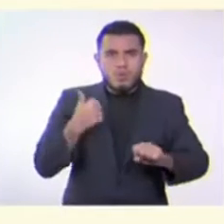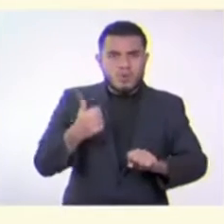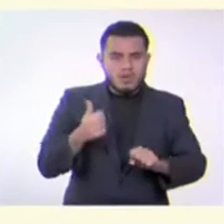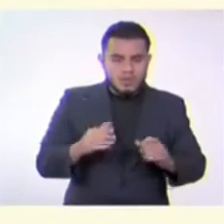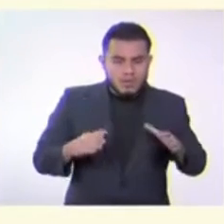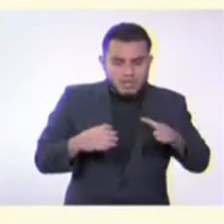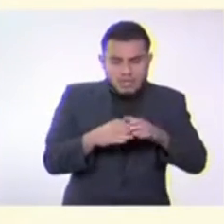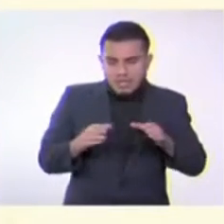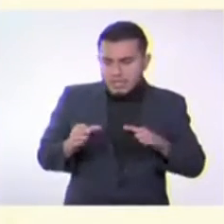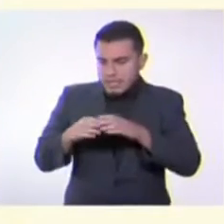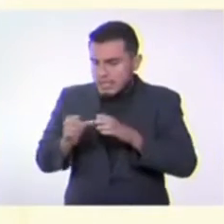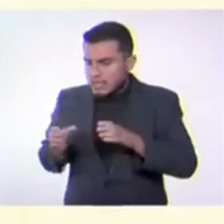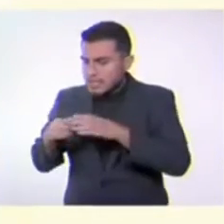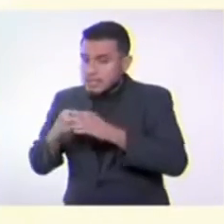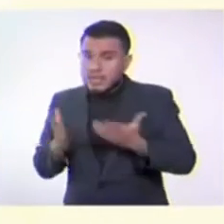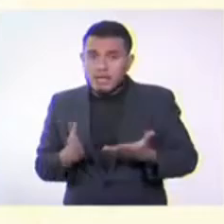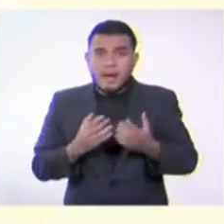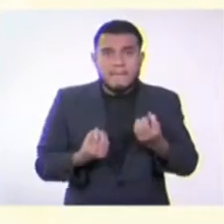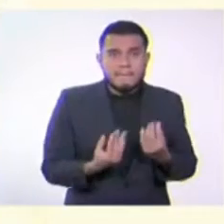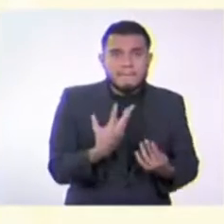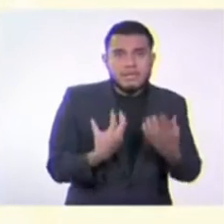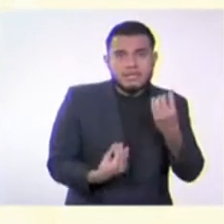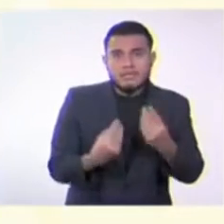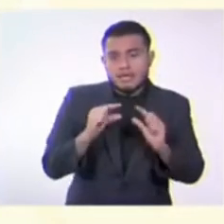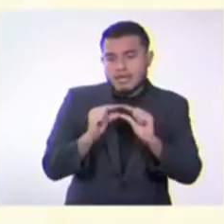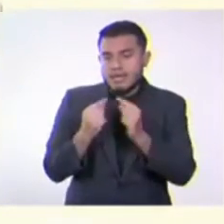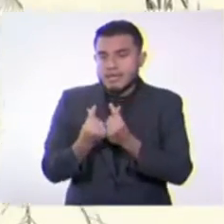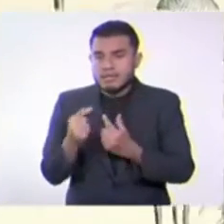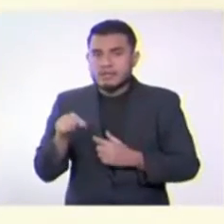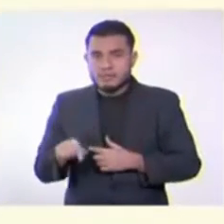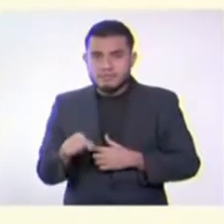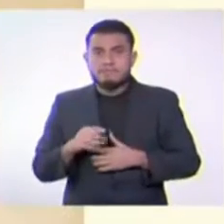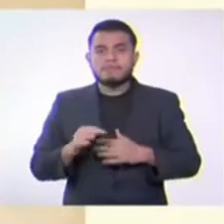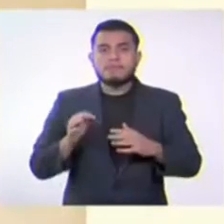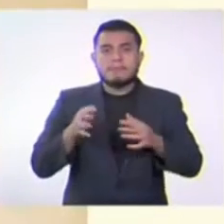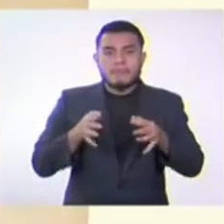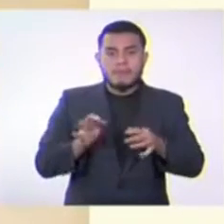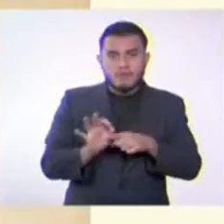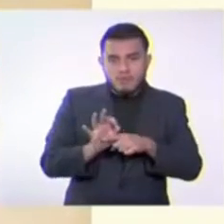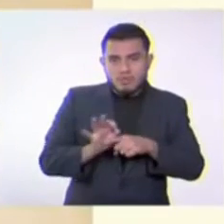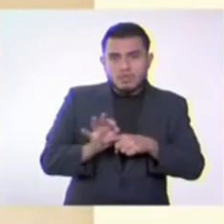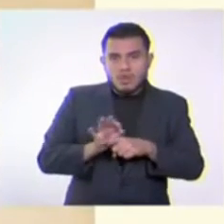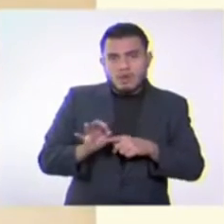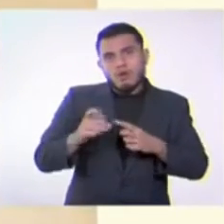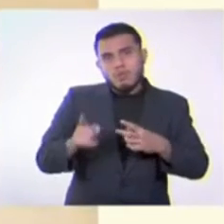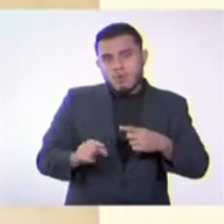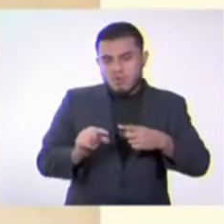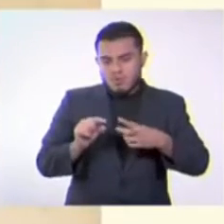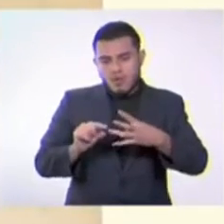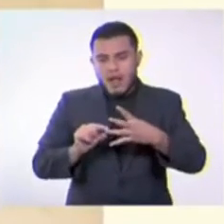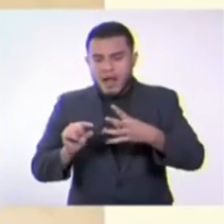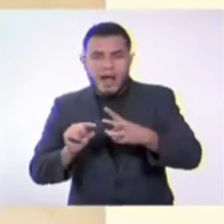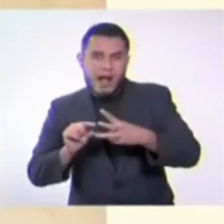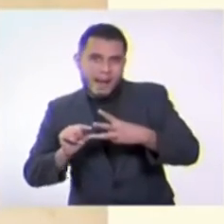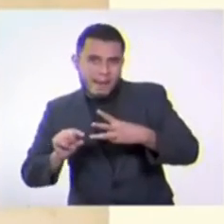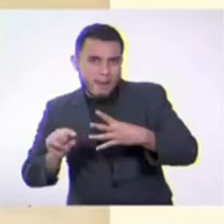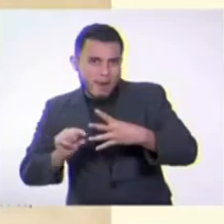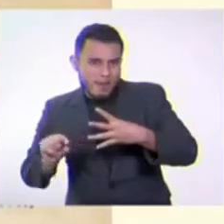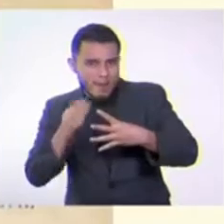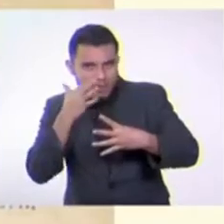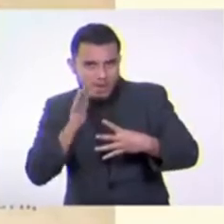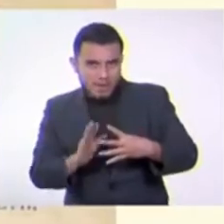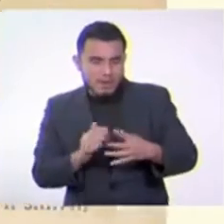las plantas en géneros. El nombre de este género funcionaba como un apellido que se anteponía a cada